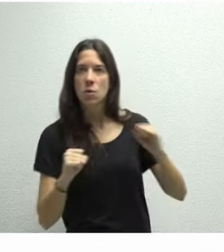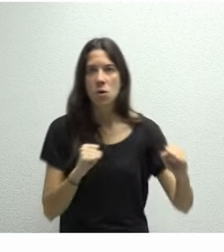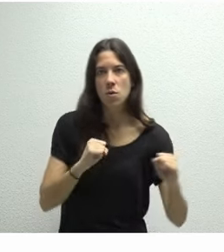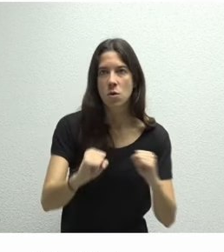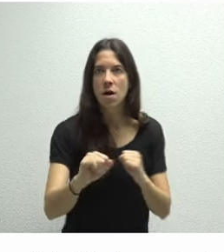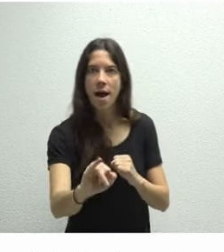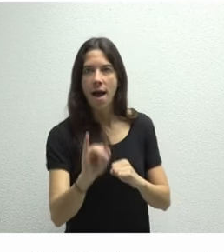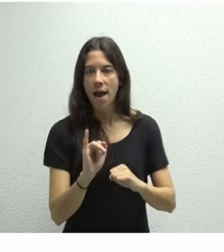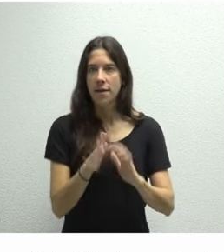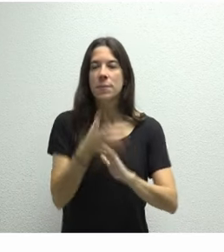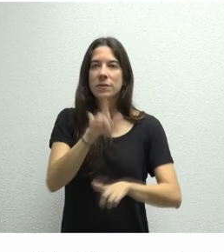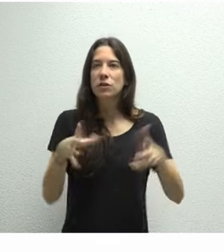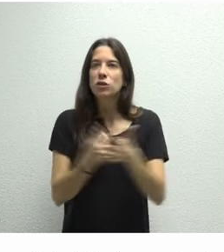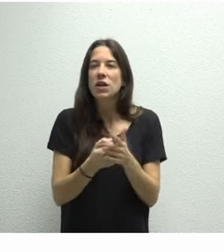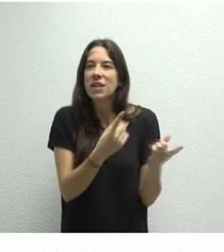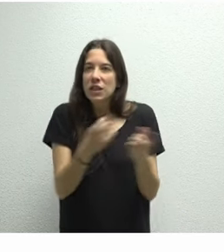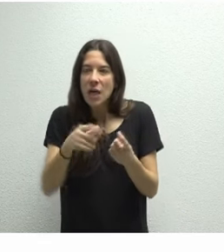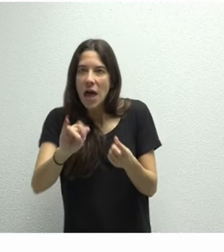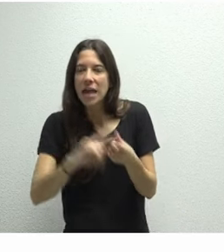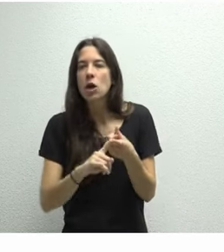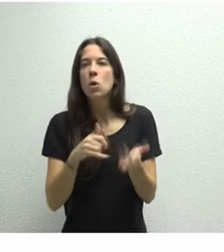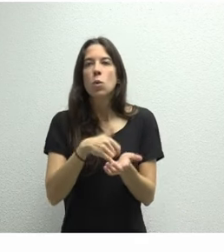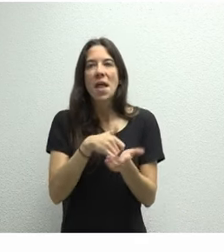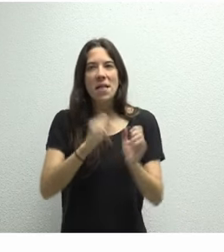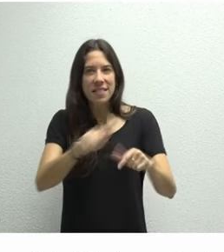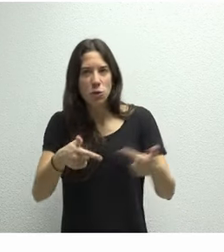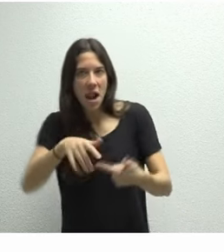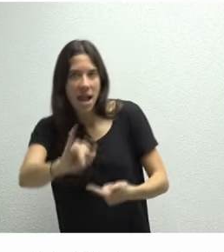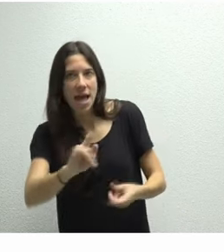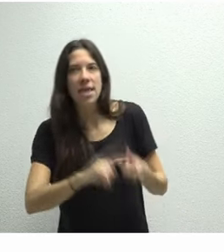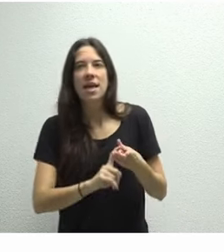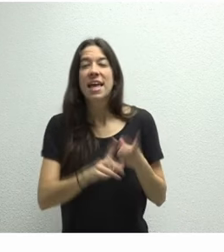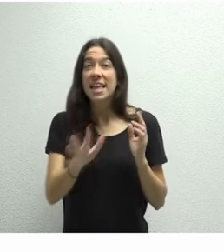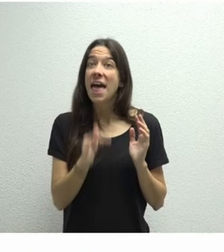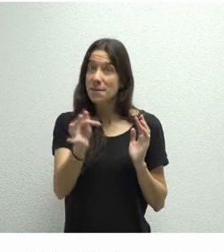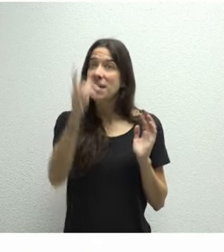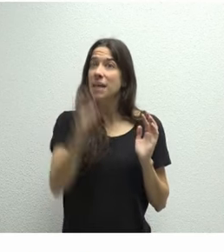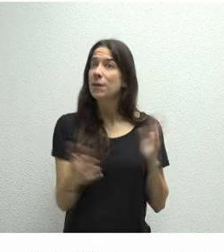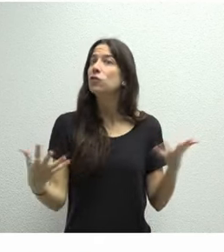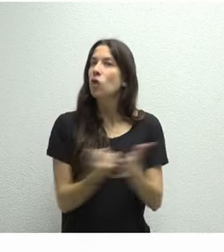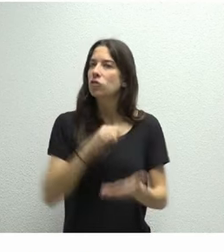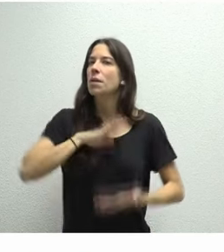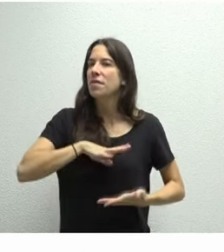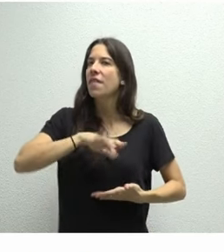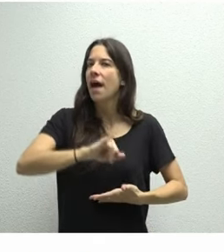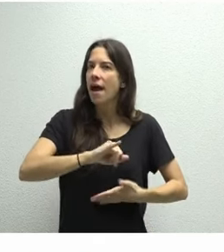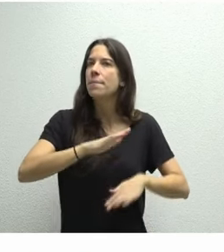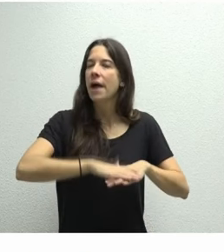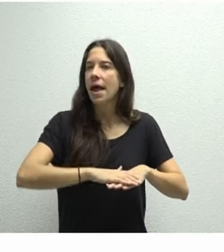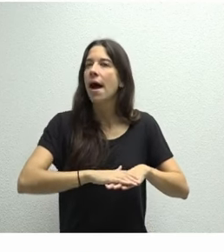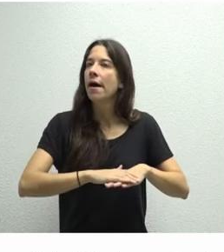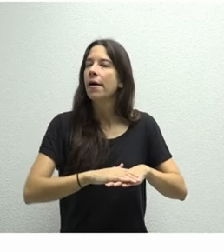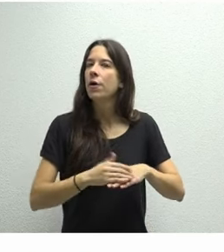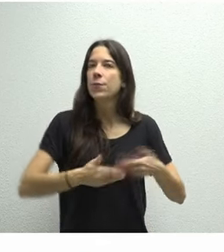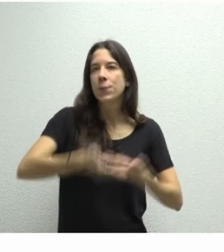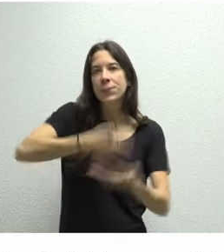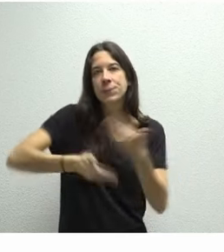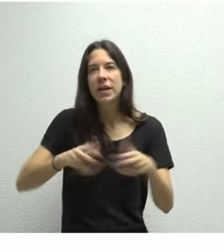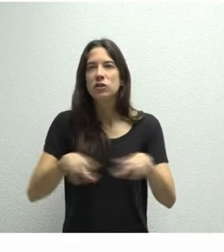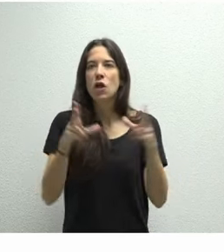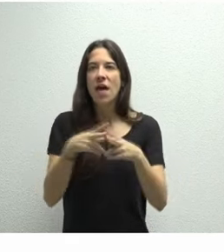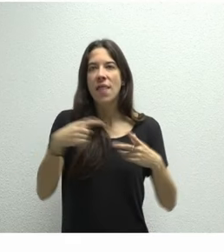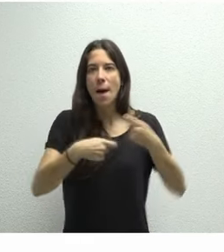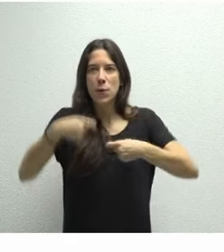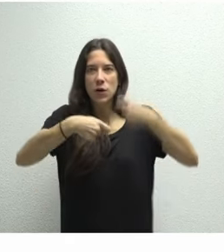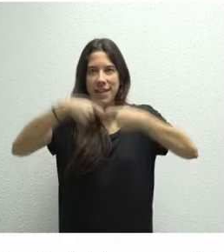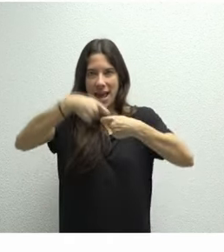necesidades nuestra vulnerabilidad natural y a la vez todos tenemos capacidades que permiten contribuir a esa sociedad